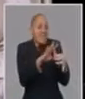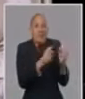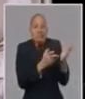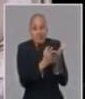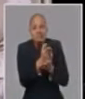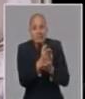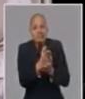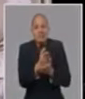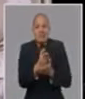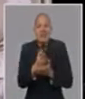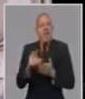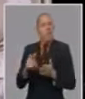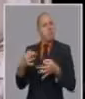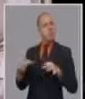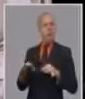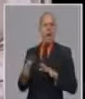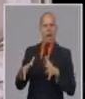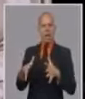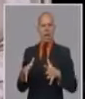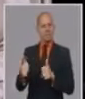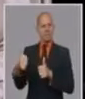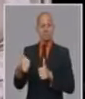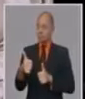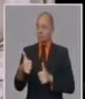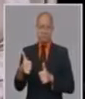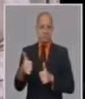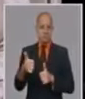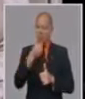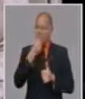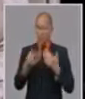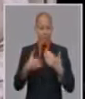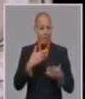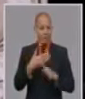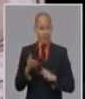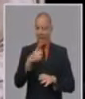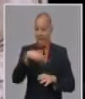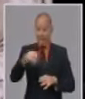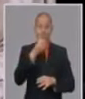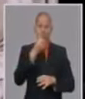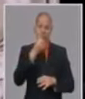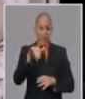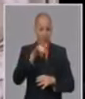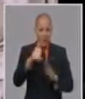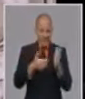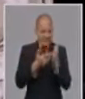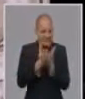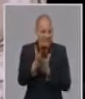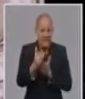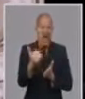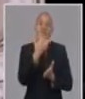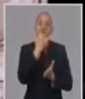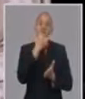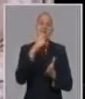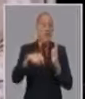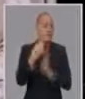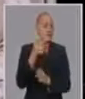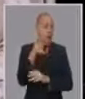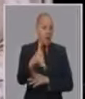independientes a los factores de riesgo que puede tener esta persona. Por lo tanto, nosotros estamos